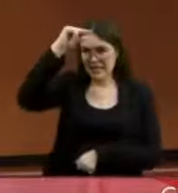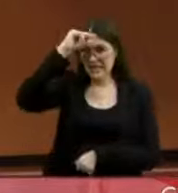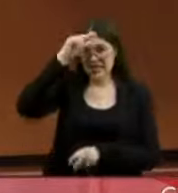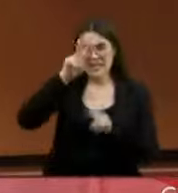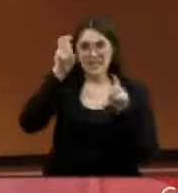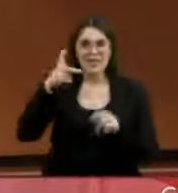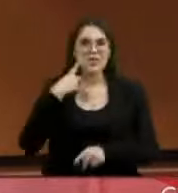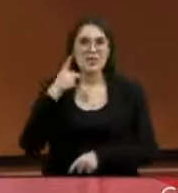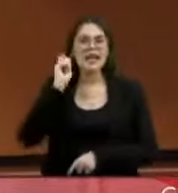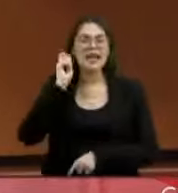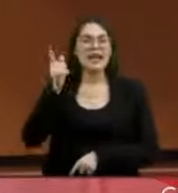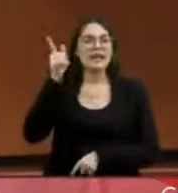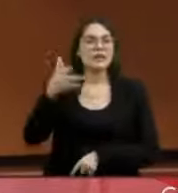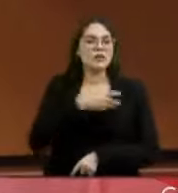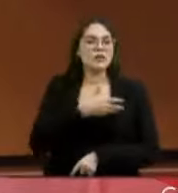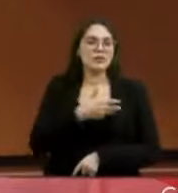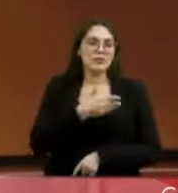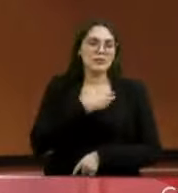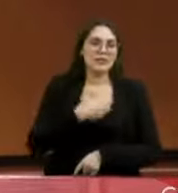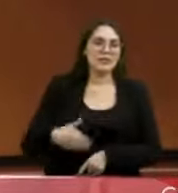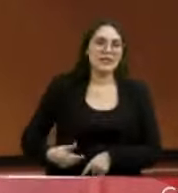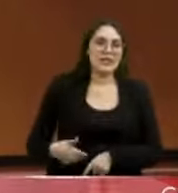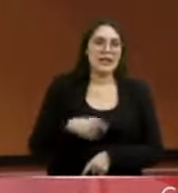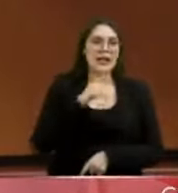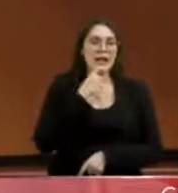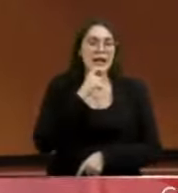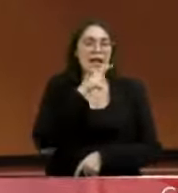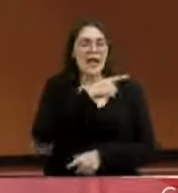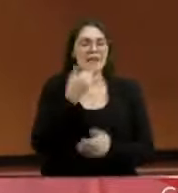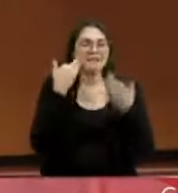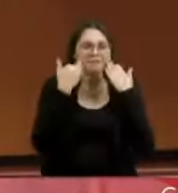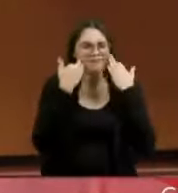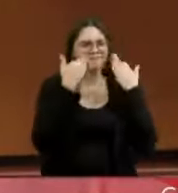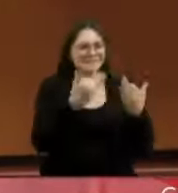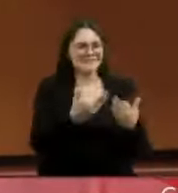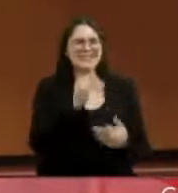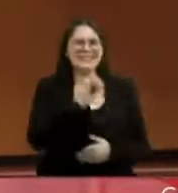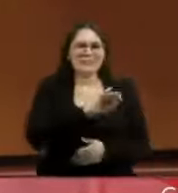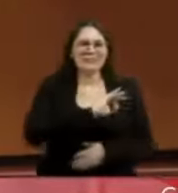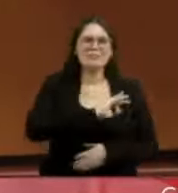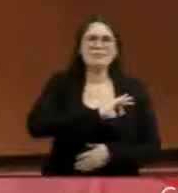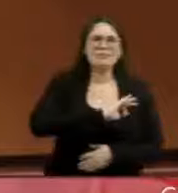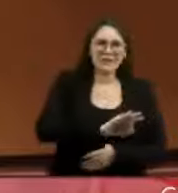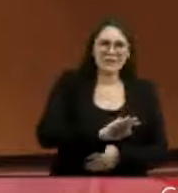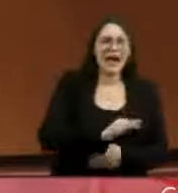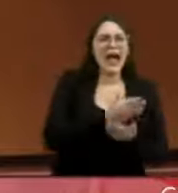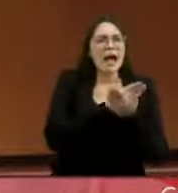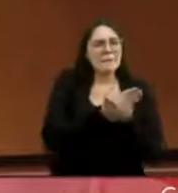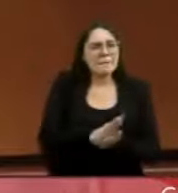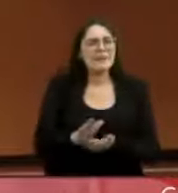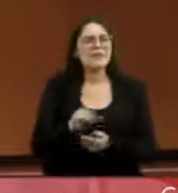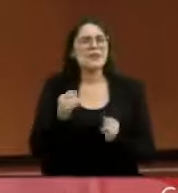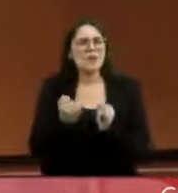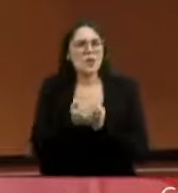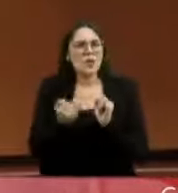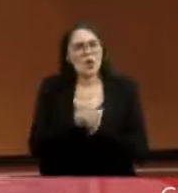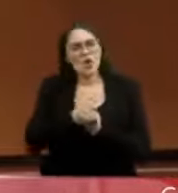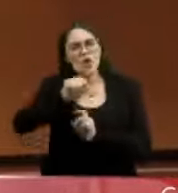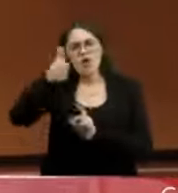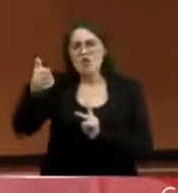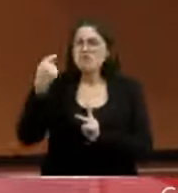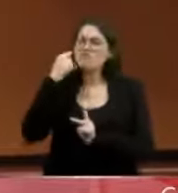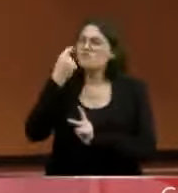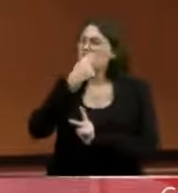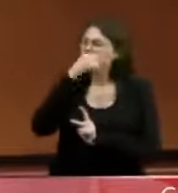compañero presidente López Obrador, no solo demostró que era posible, sino abrió una manera de hacer política